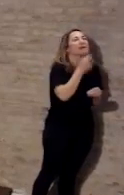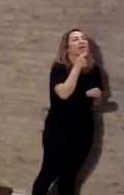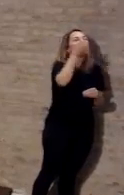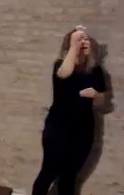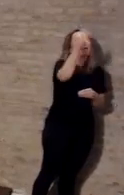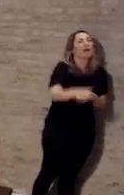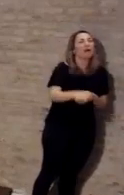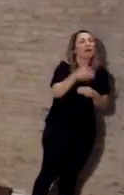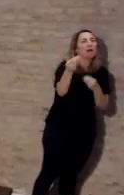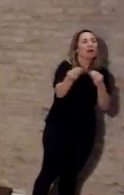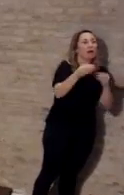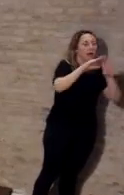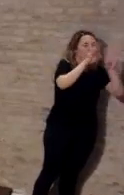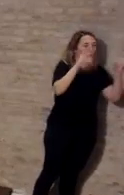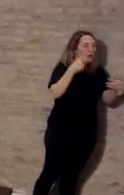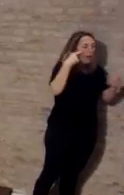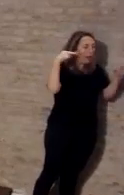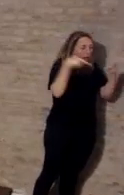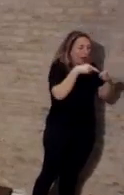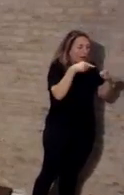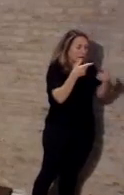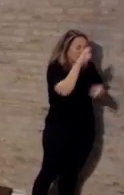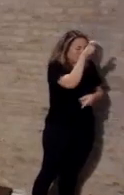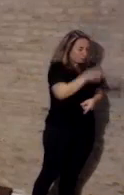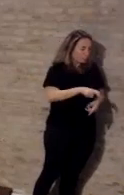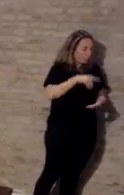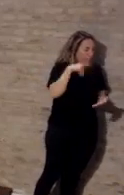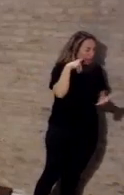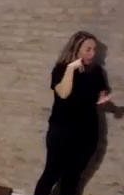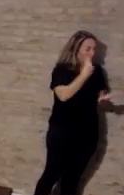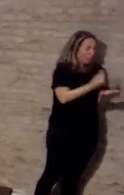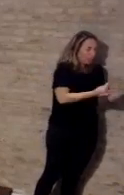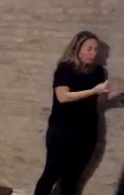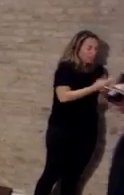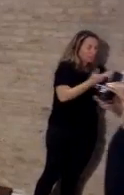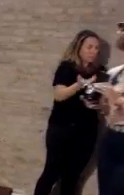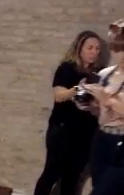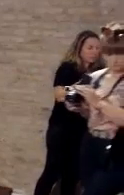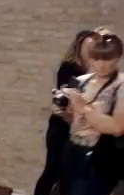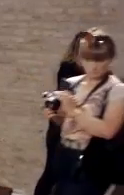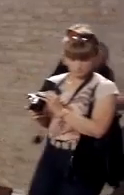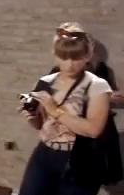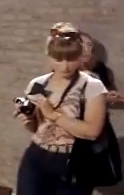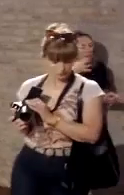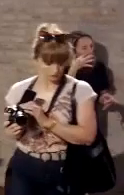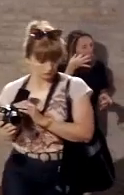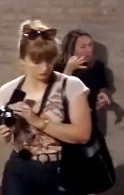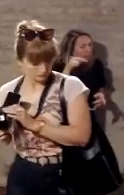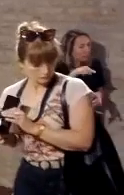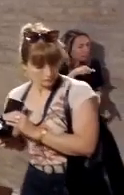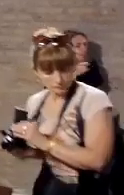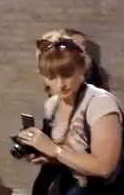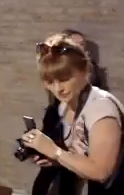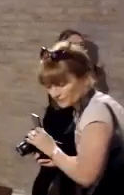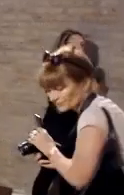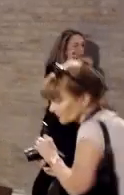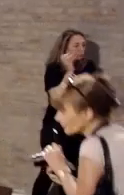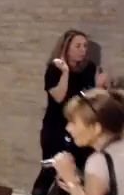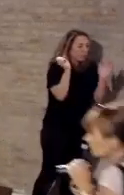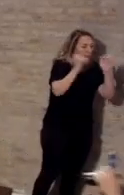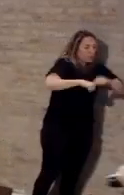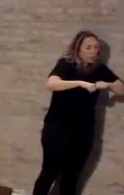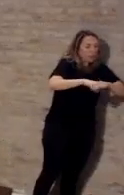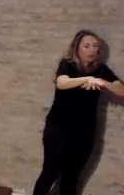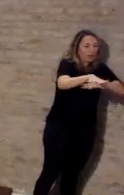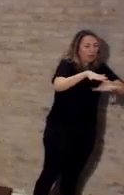ejerce la violencia es miembro de esa institución y a lo mejor existen personas Cómplices dentro de la misma institución que no quieren que